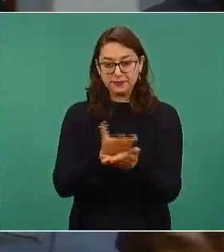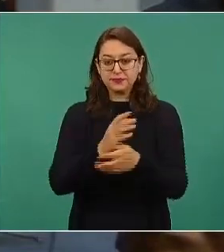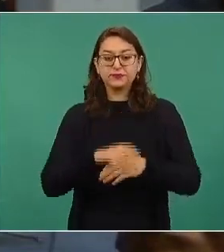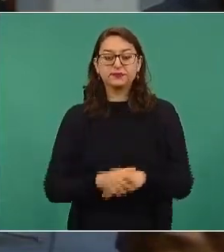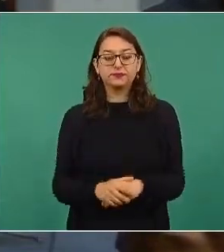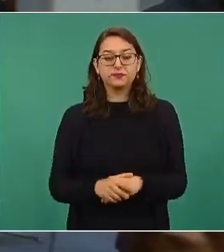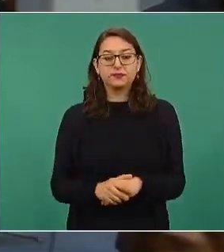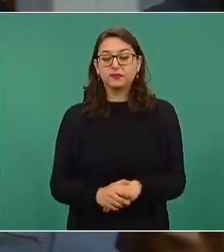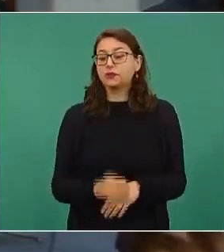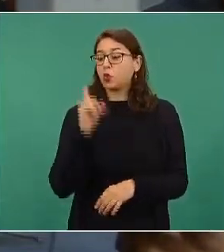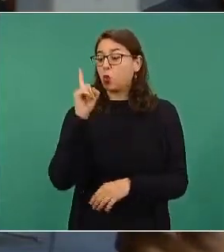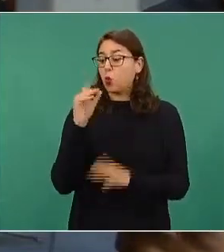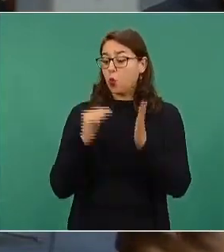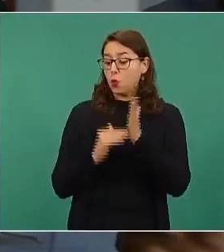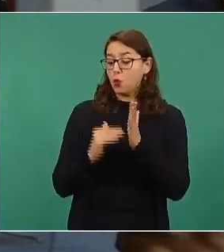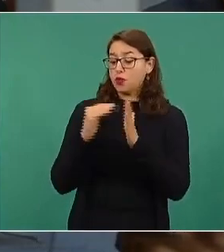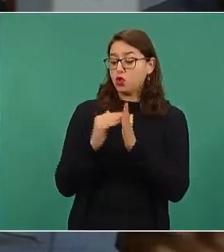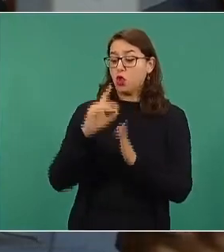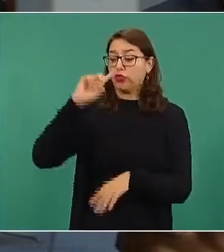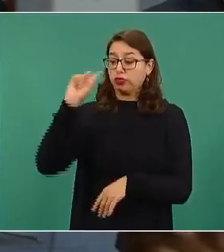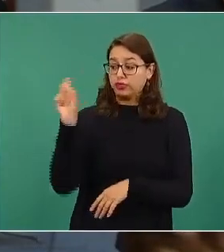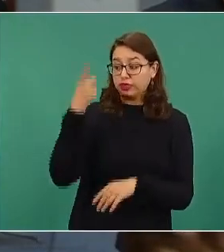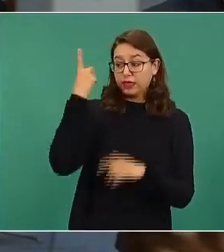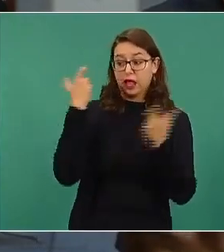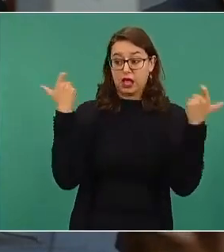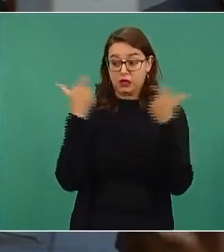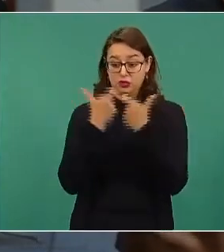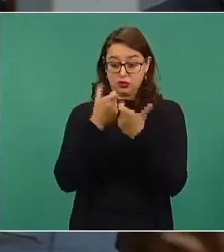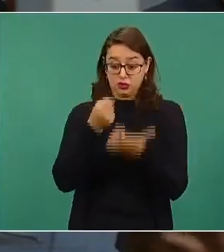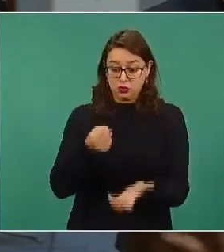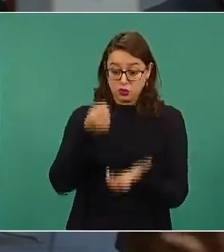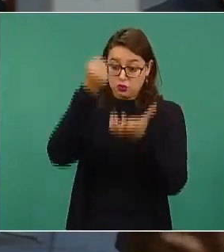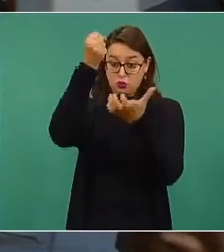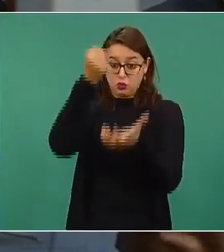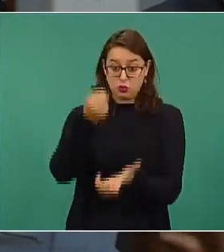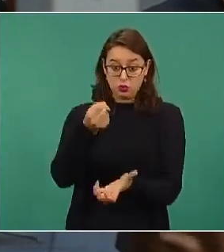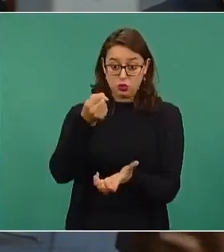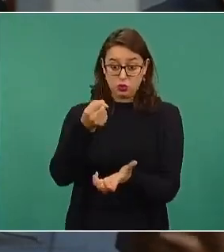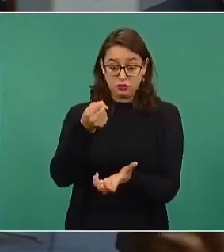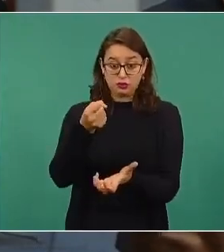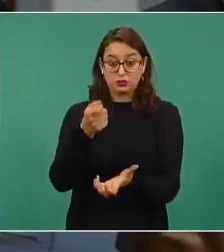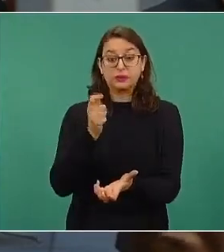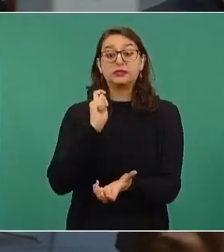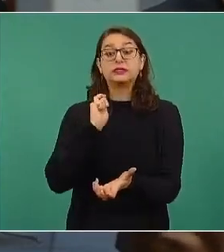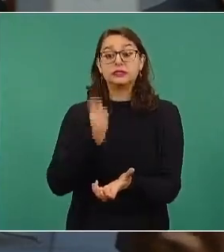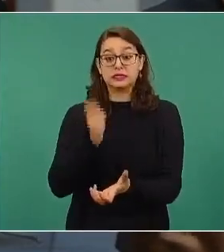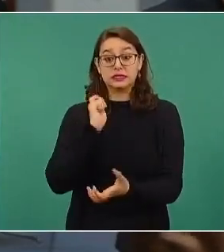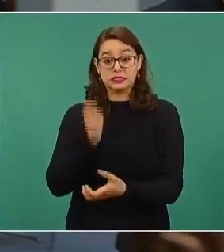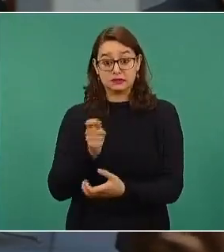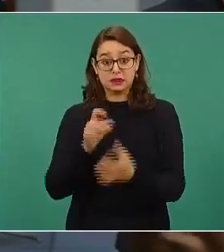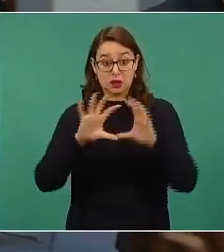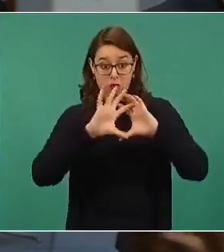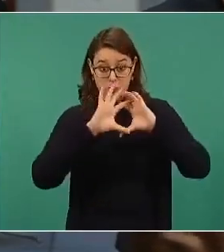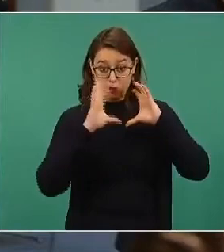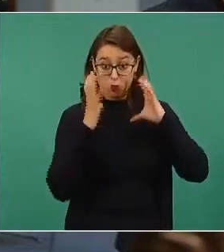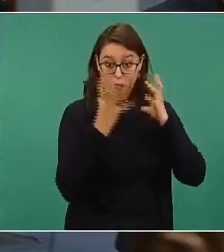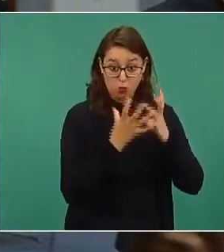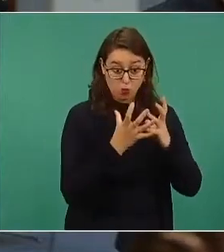fondo de $1 billón, que por cierto sería la mitad de la producción de armamentos a nivel